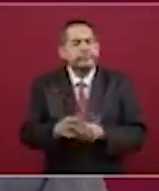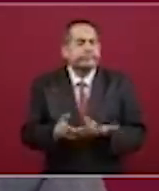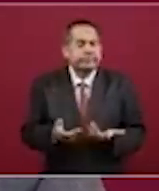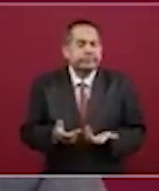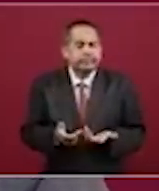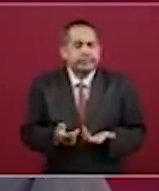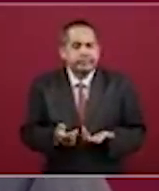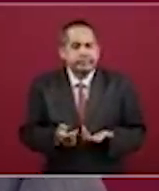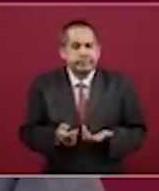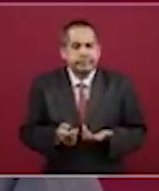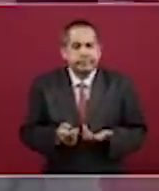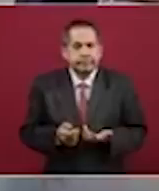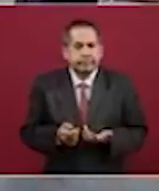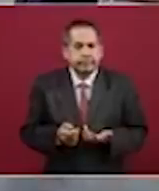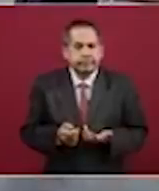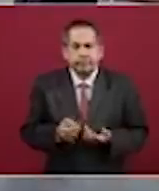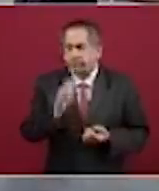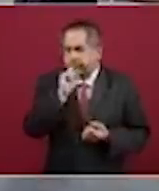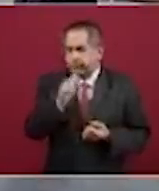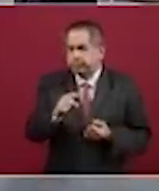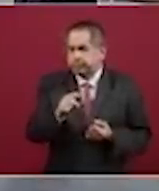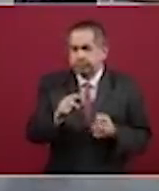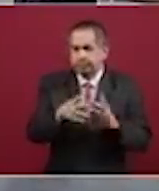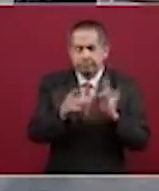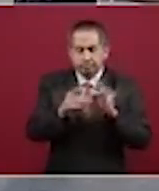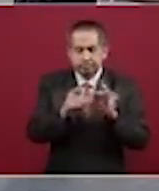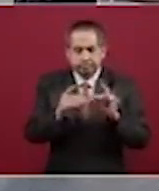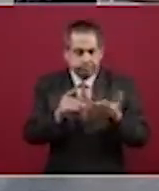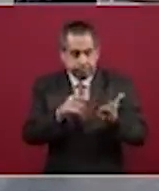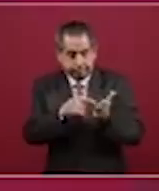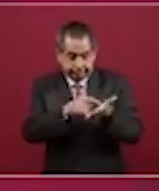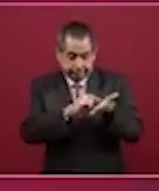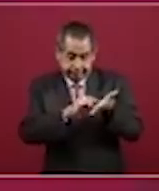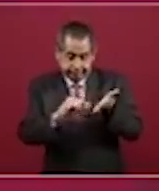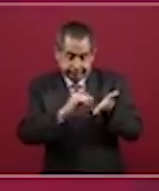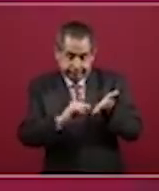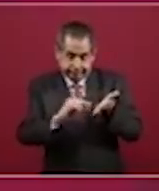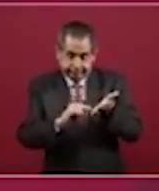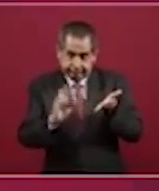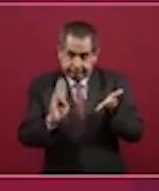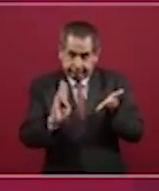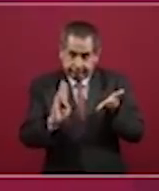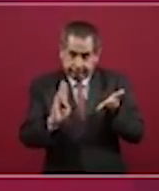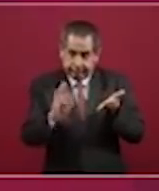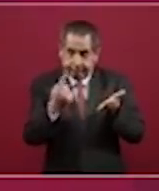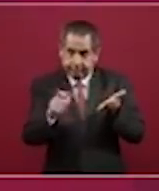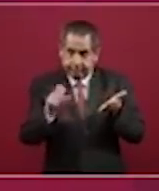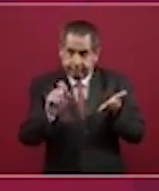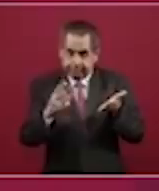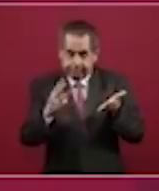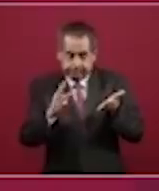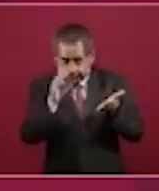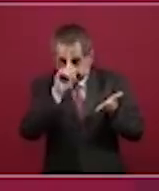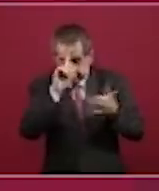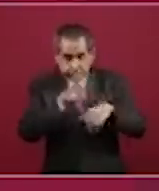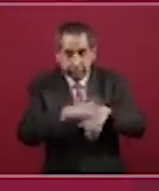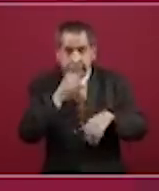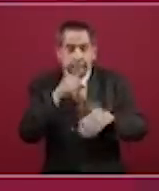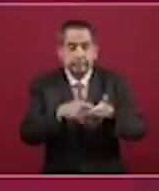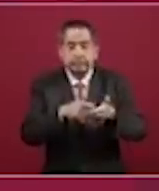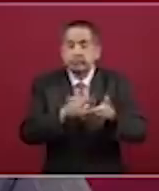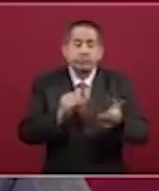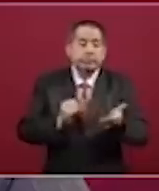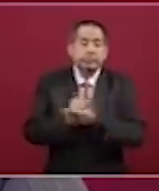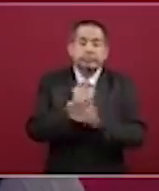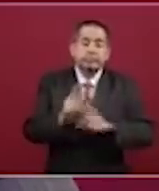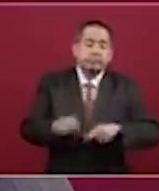está de manera sugerida en el apartado B del 123, cuando dice que la